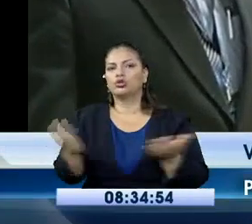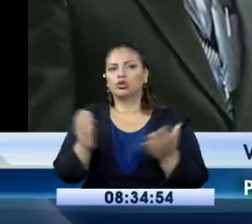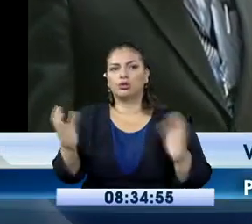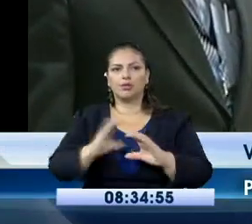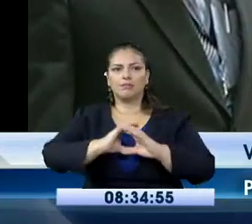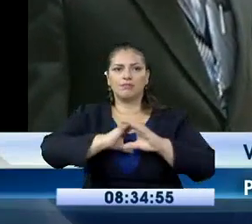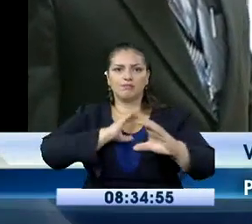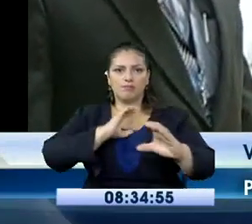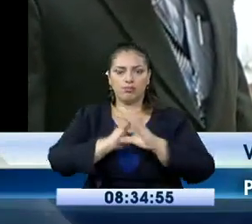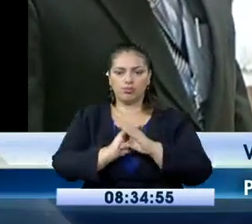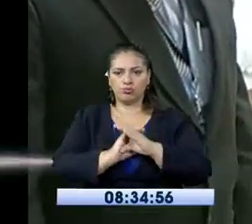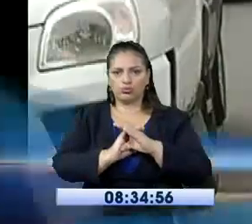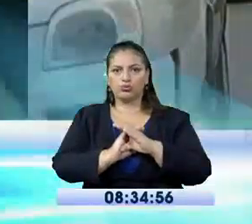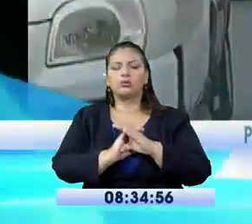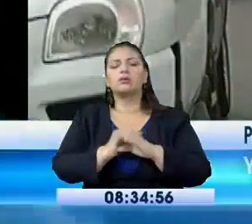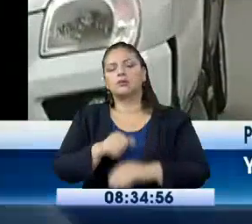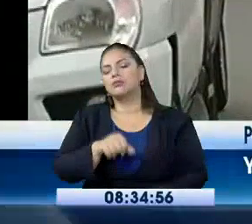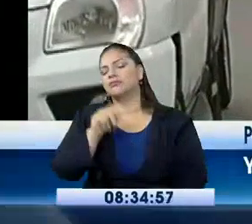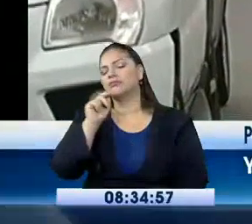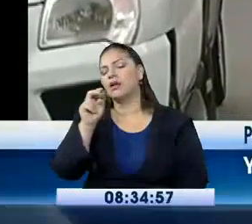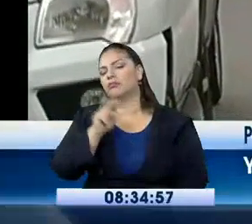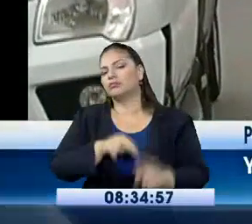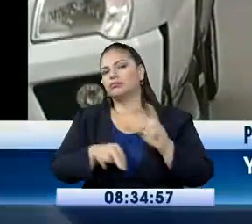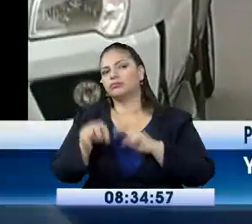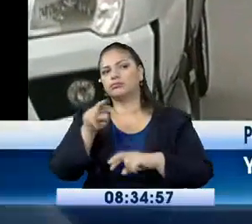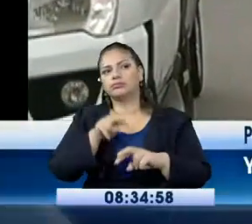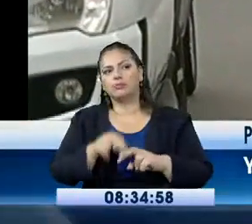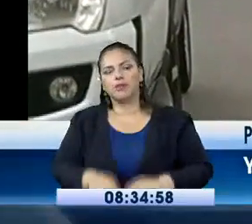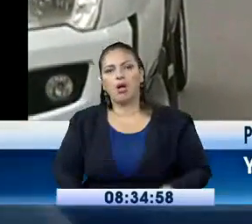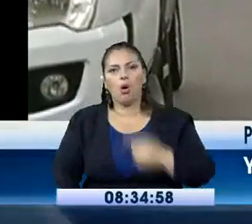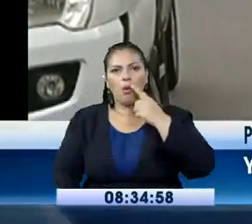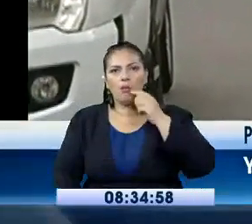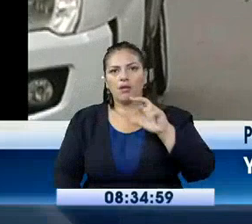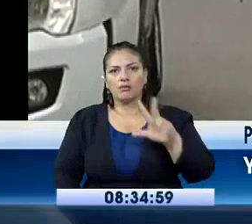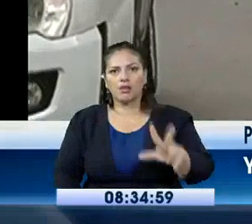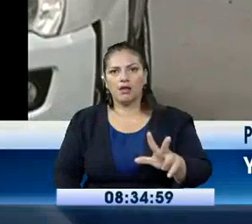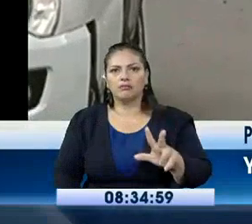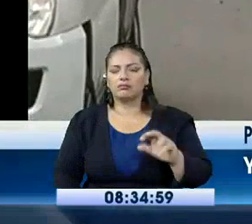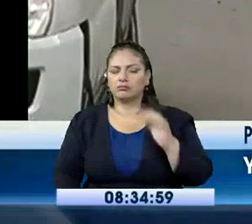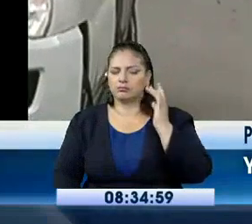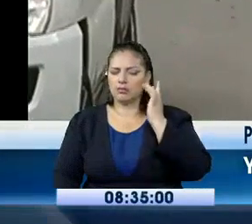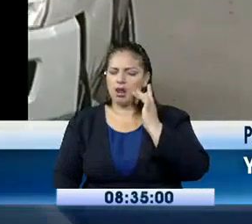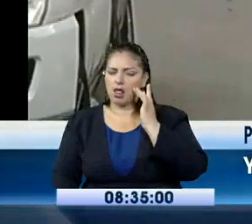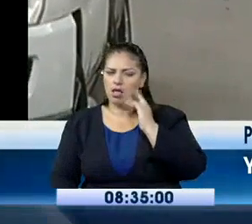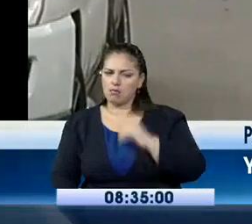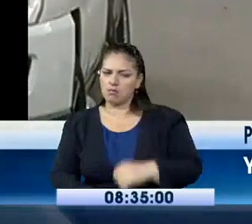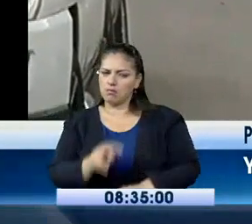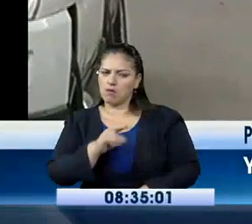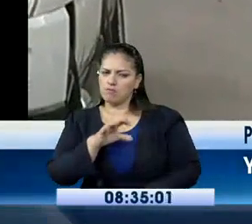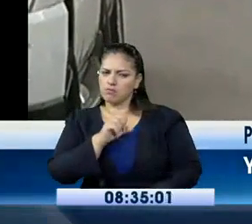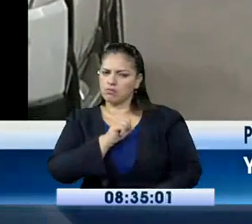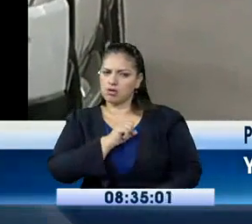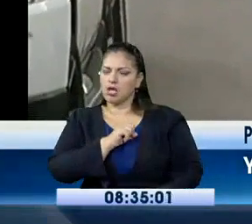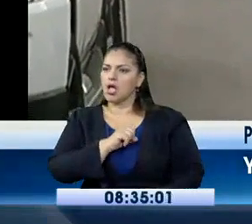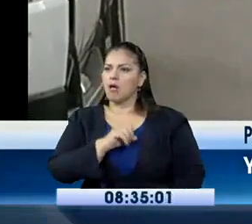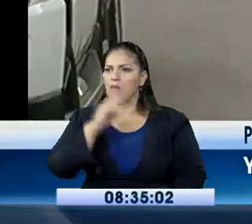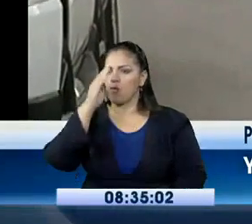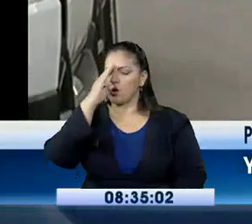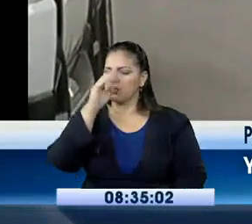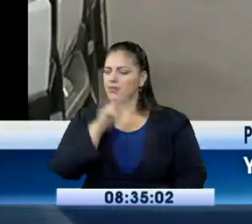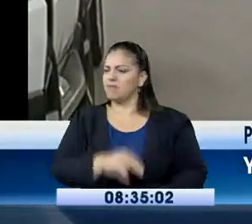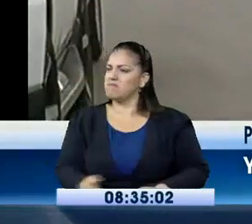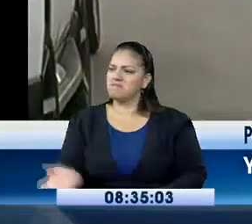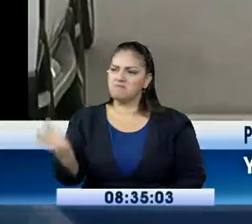sacan bote revuelto. Al percatarse los uniformados de la actitud sospechosa de los tipos, desplegaron un operativo y